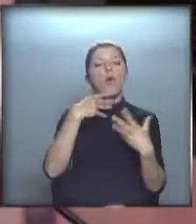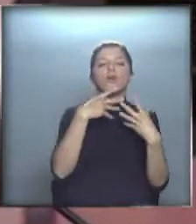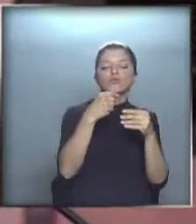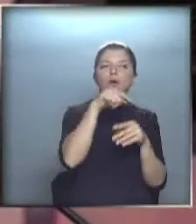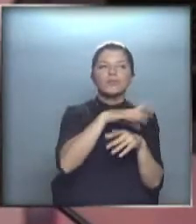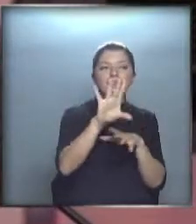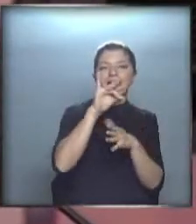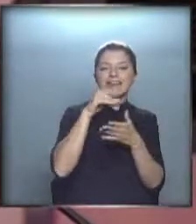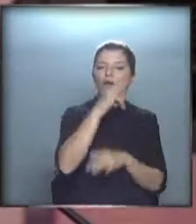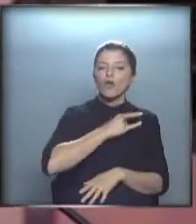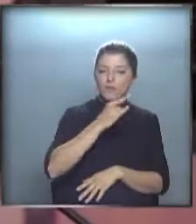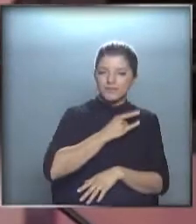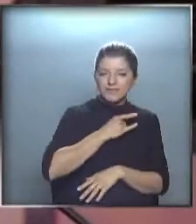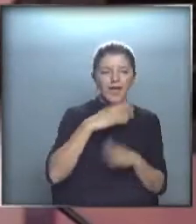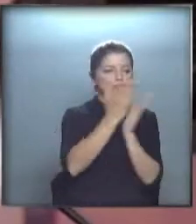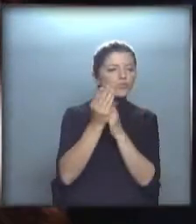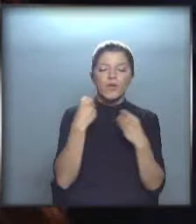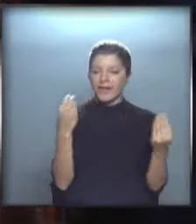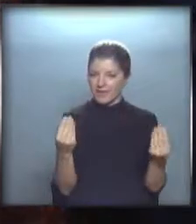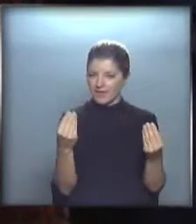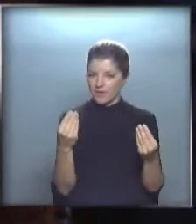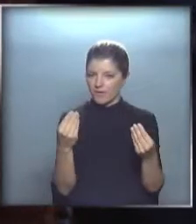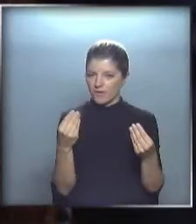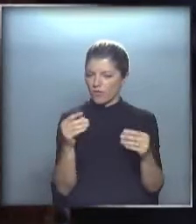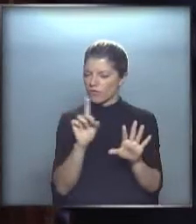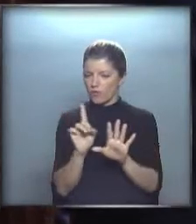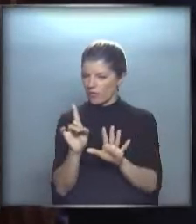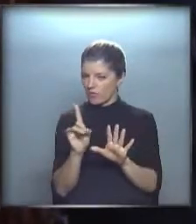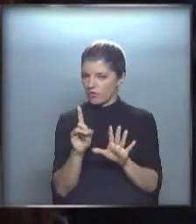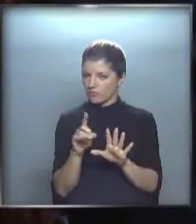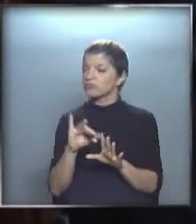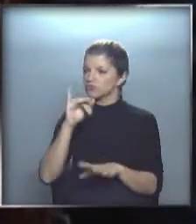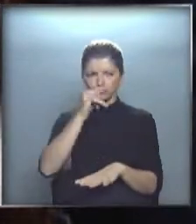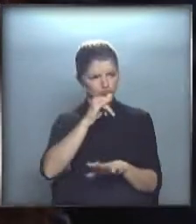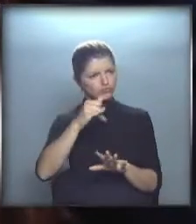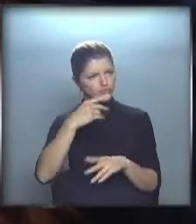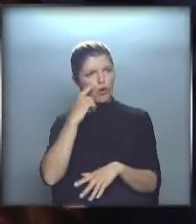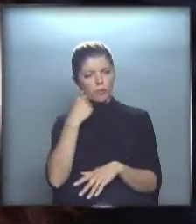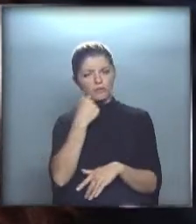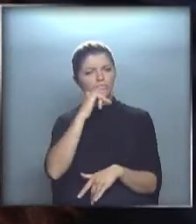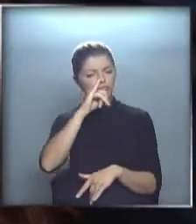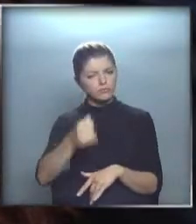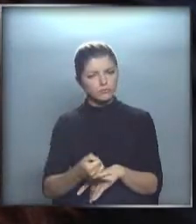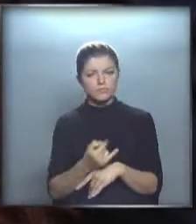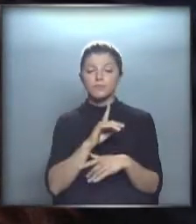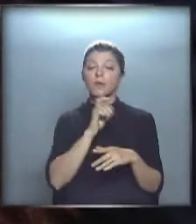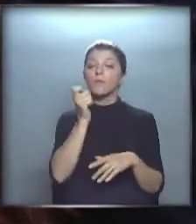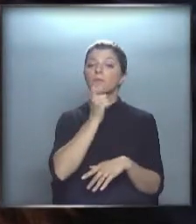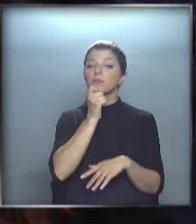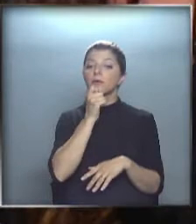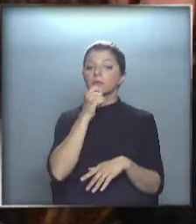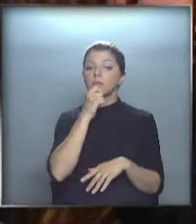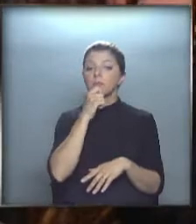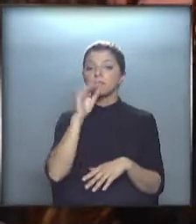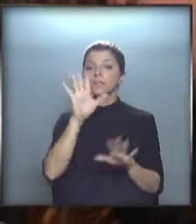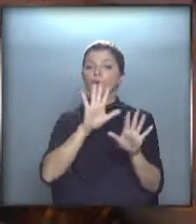si realmente salen de ahí no tienen ni idea qué hacer. Y no, sí. ¿Sí? Hay muchos colegios, de hecho, que tienen pasantías directas.